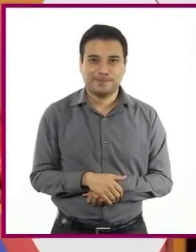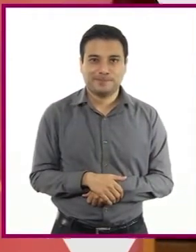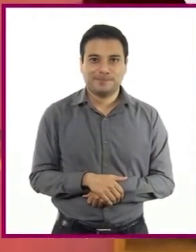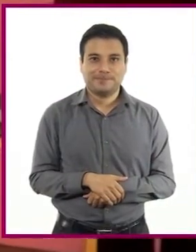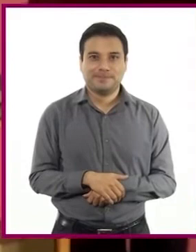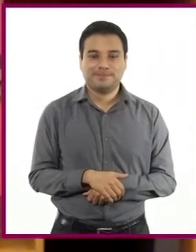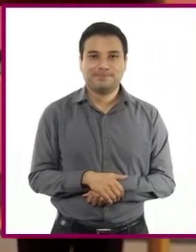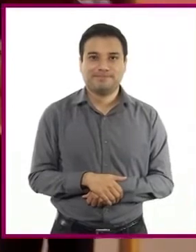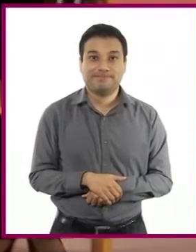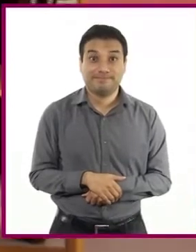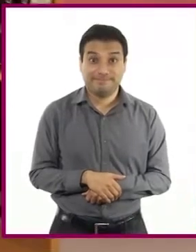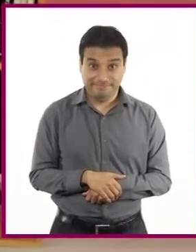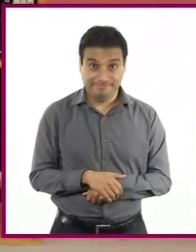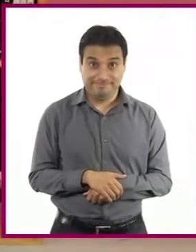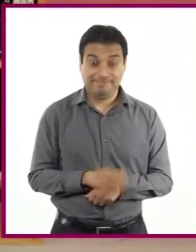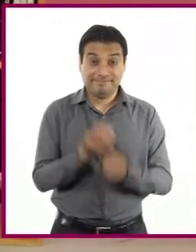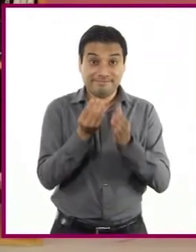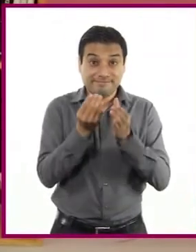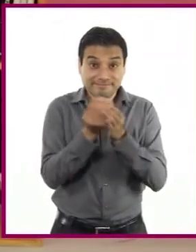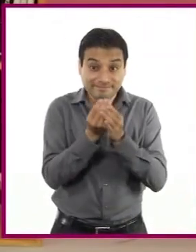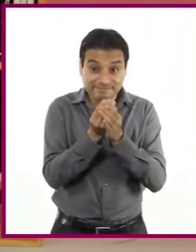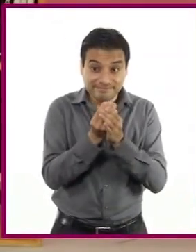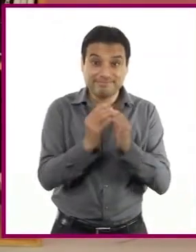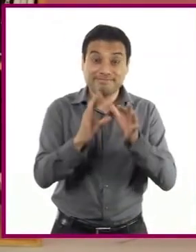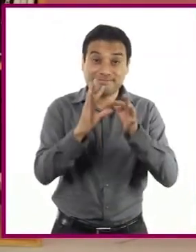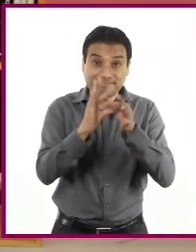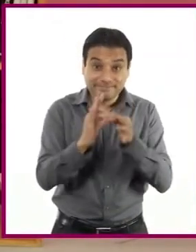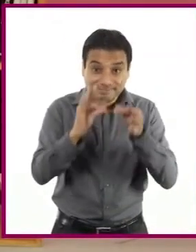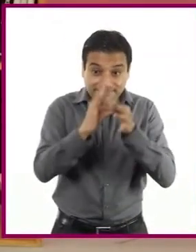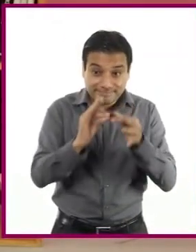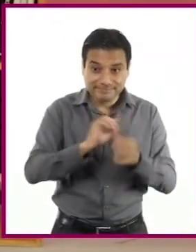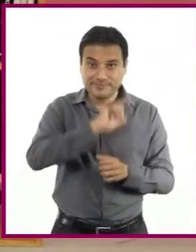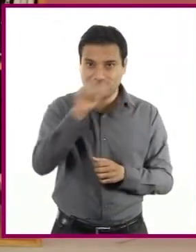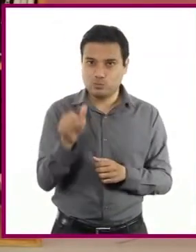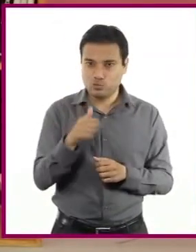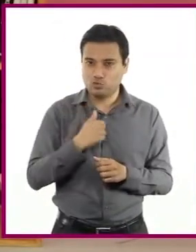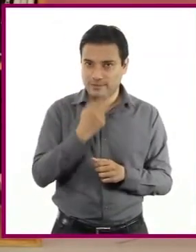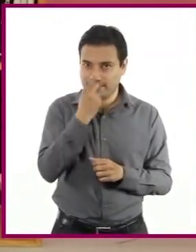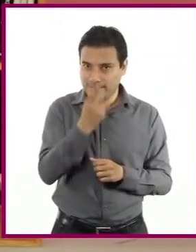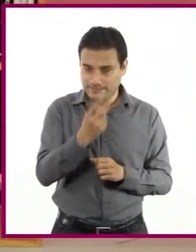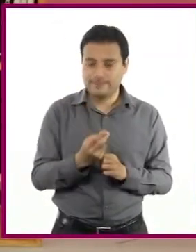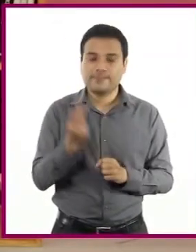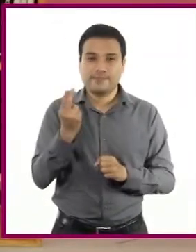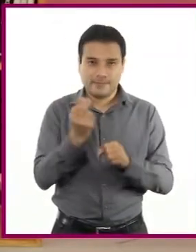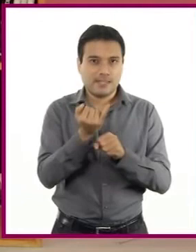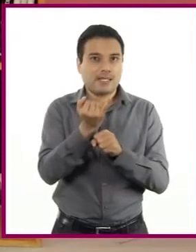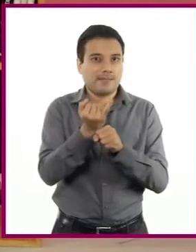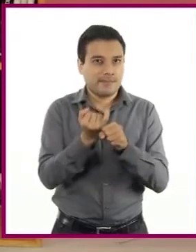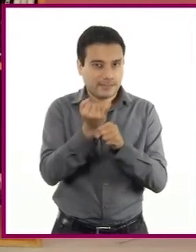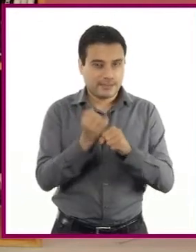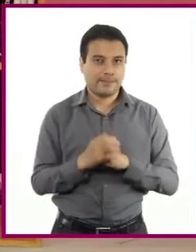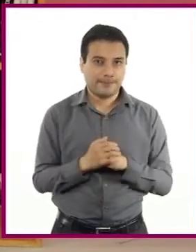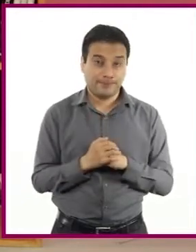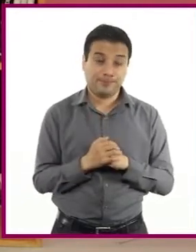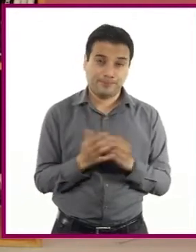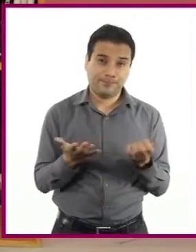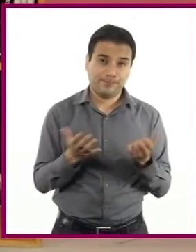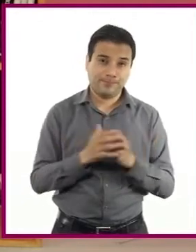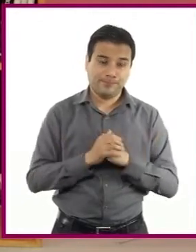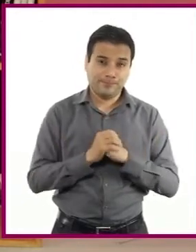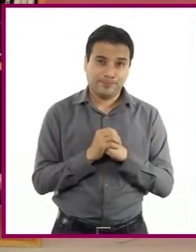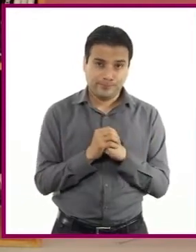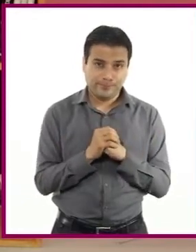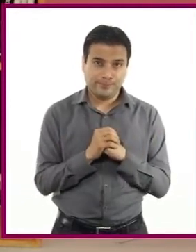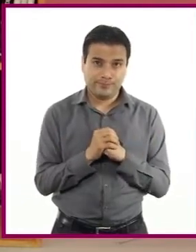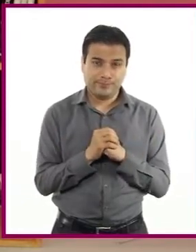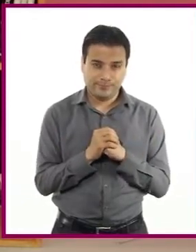Además del contenido de nuestra clase, mis alumnos aprendieron que siempre es necesario consultar, tanto para ampliar la información como para conocer